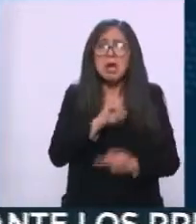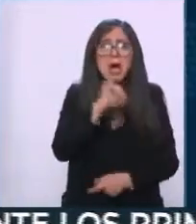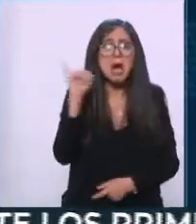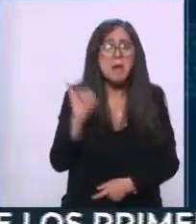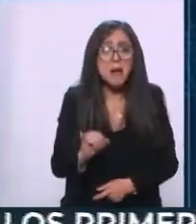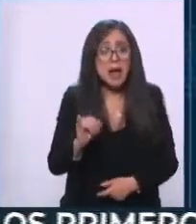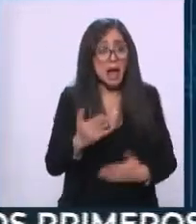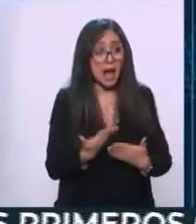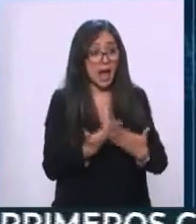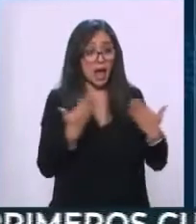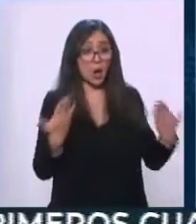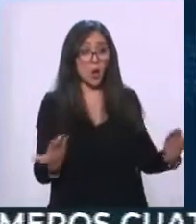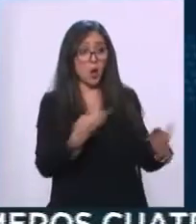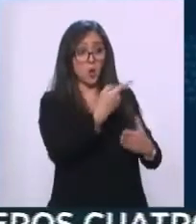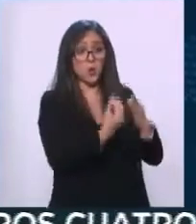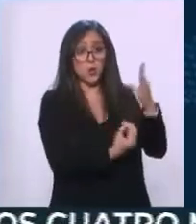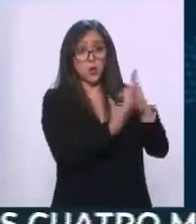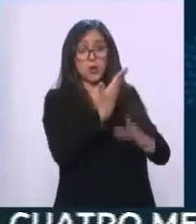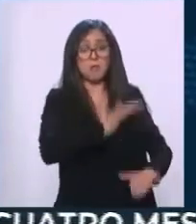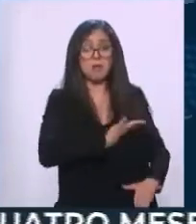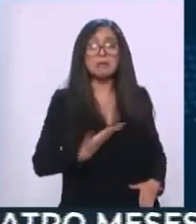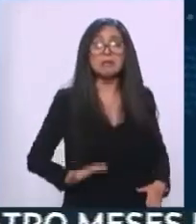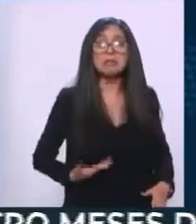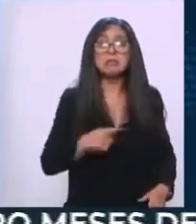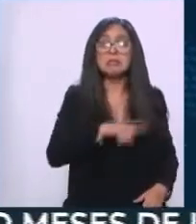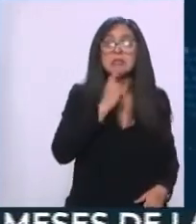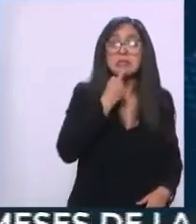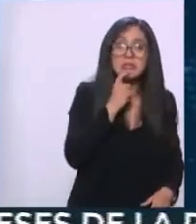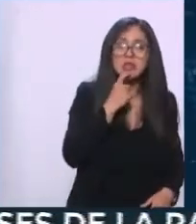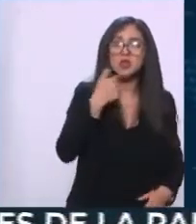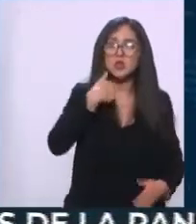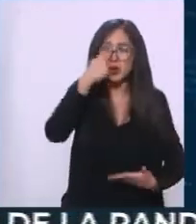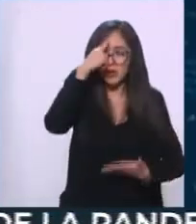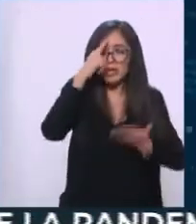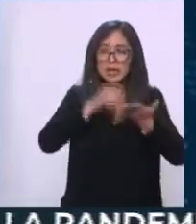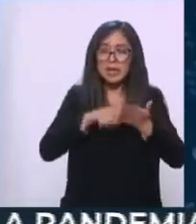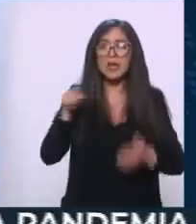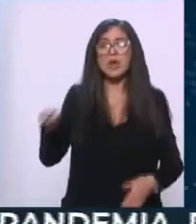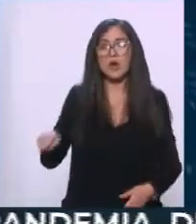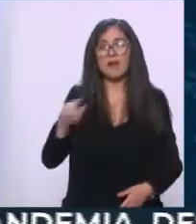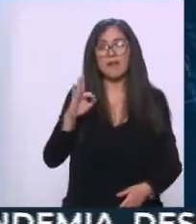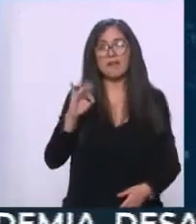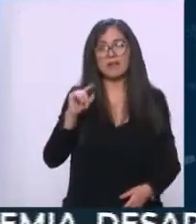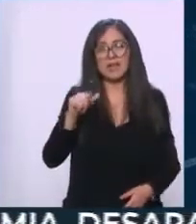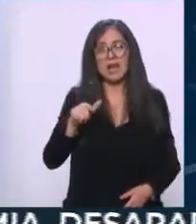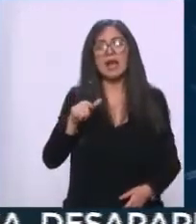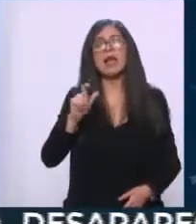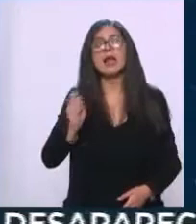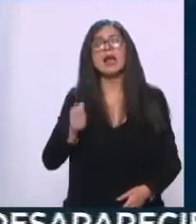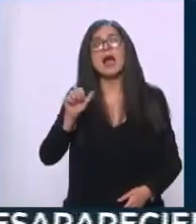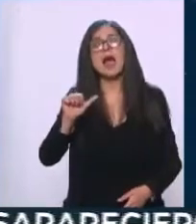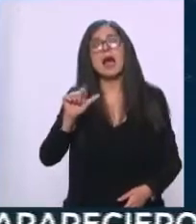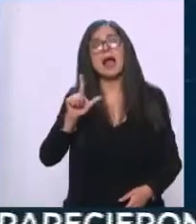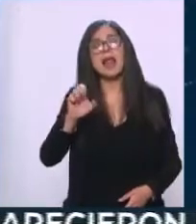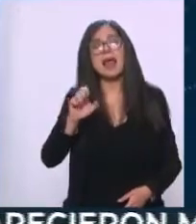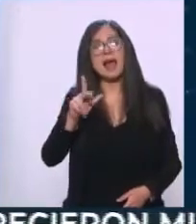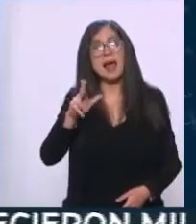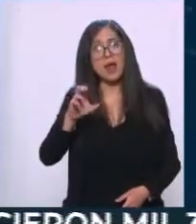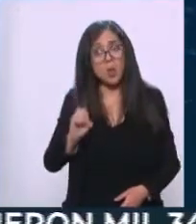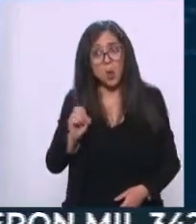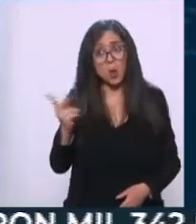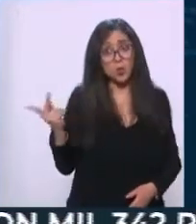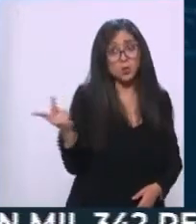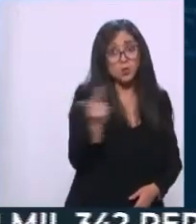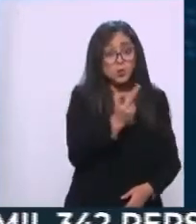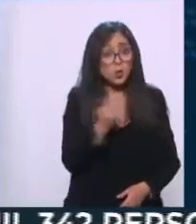López Obrador y sobre todo creo que el fiscal Alejandro Gertz Manero tiene en sus manos